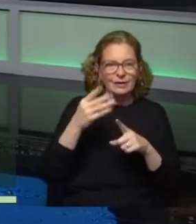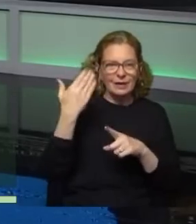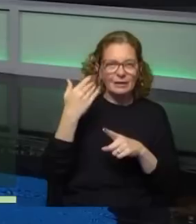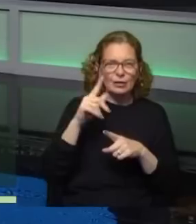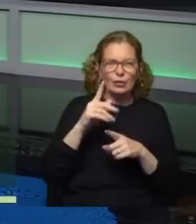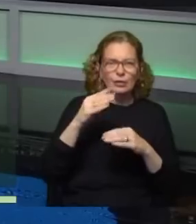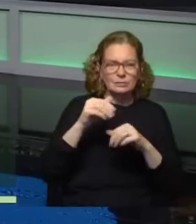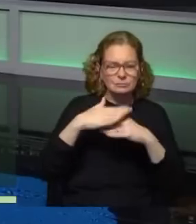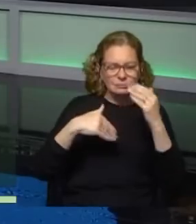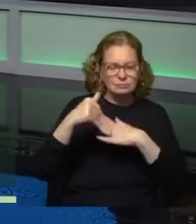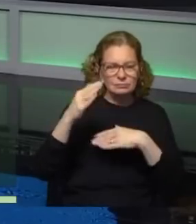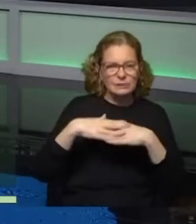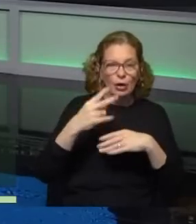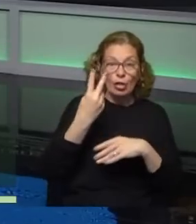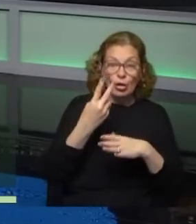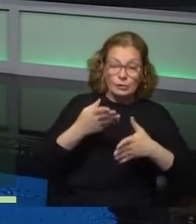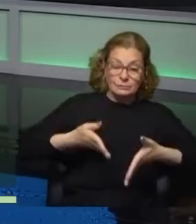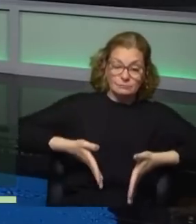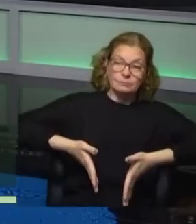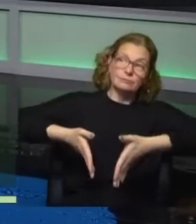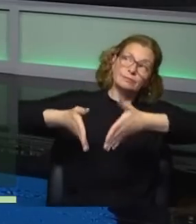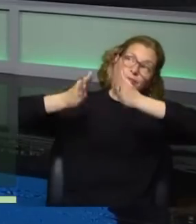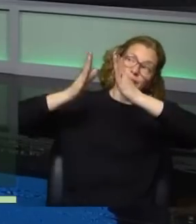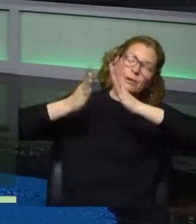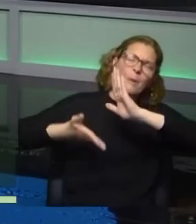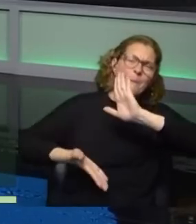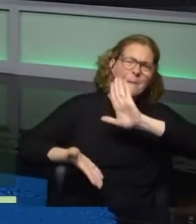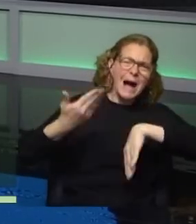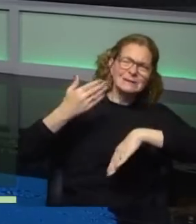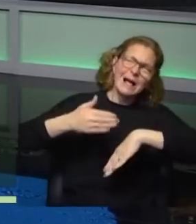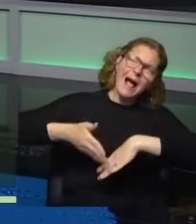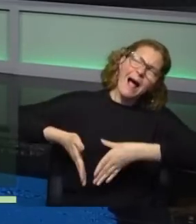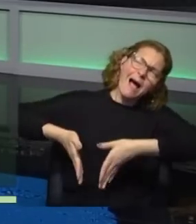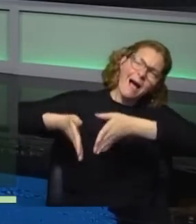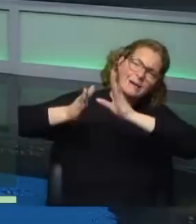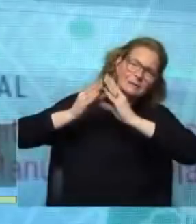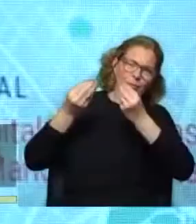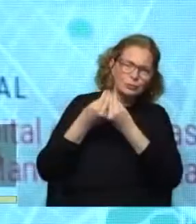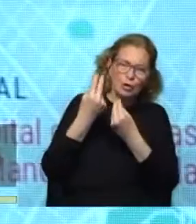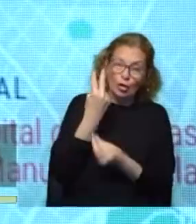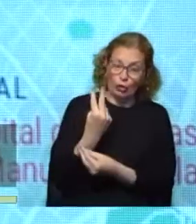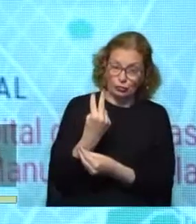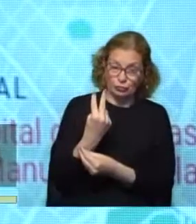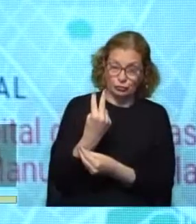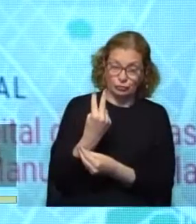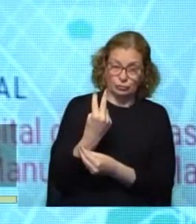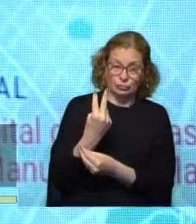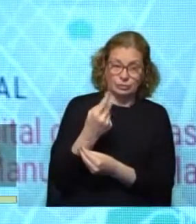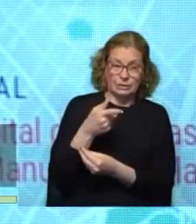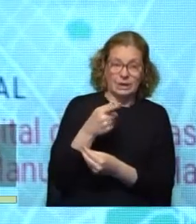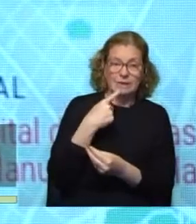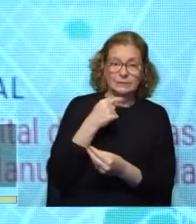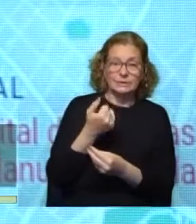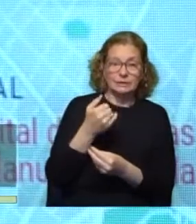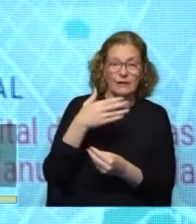construyó son dos grandes Torres de más pisos o sea Torres muy altas allí en lo que es la Bahía de